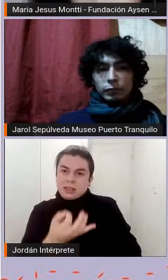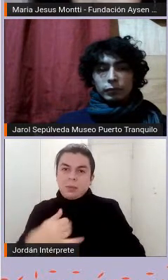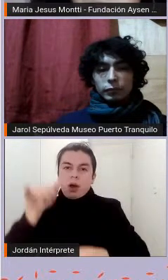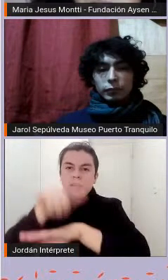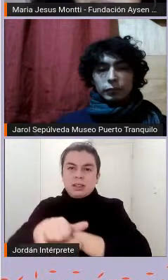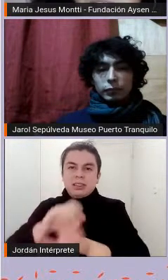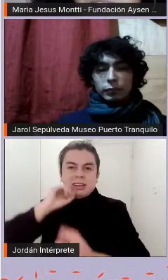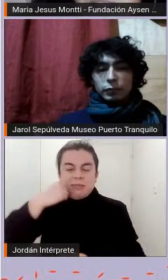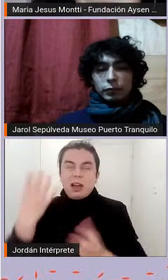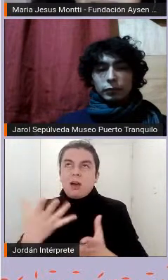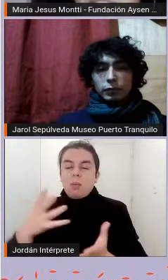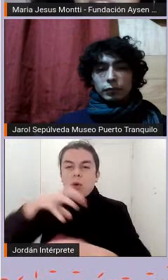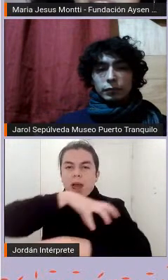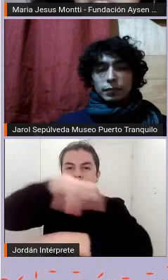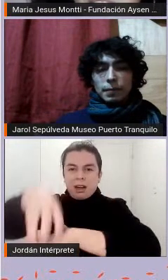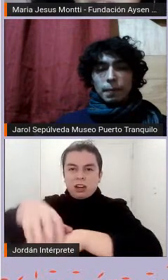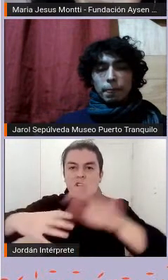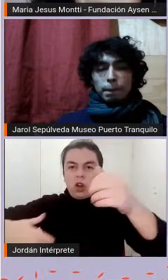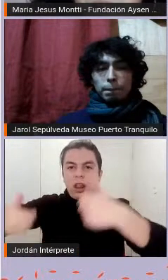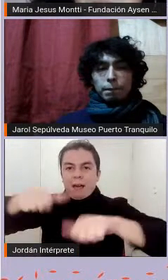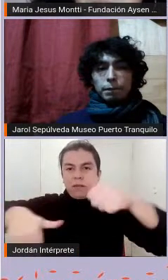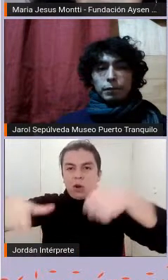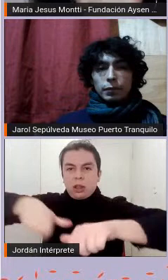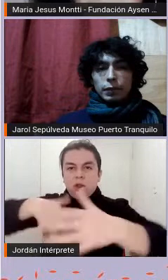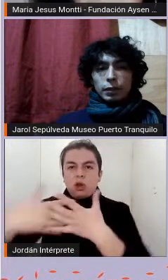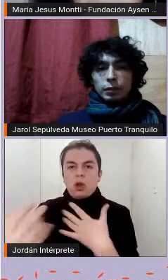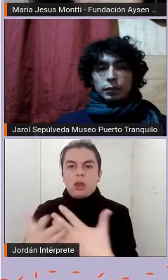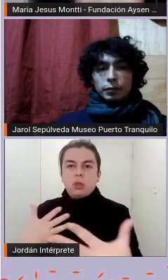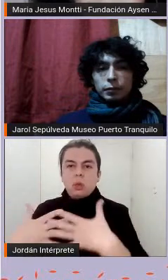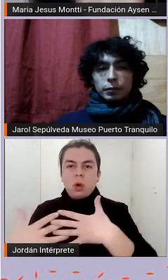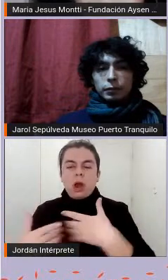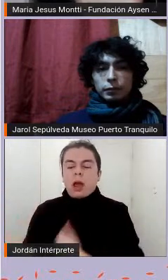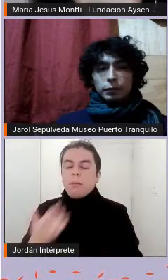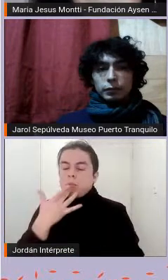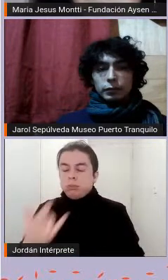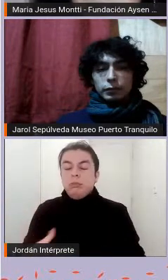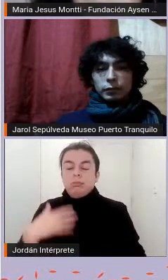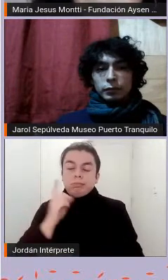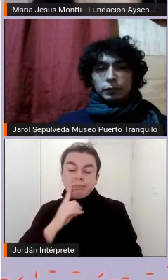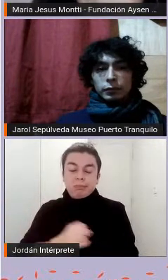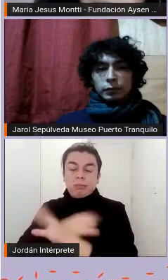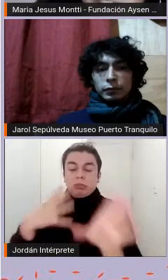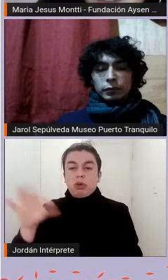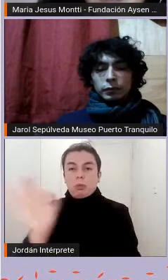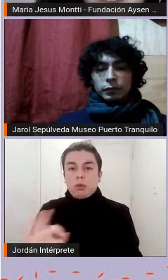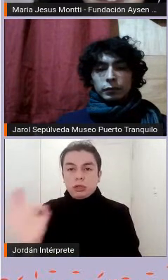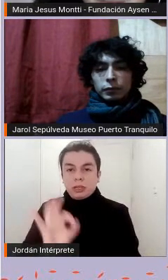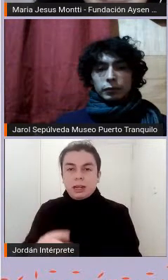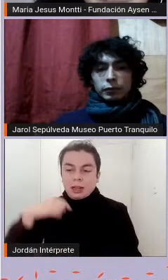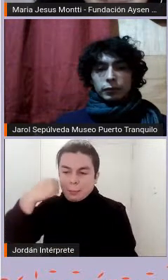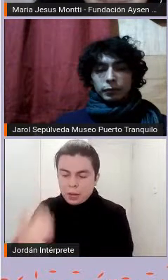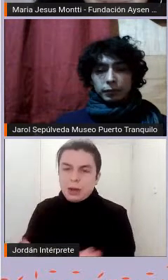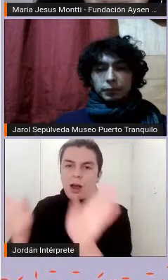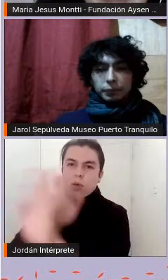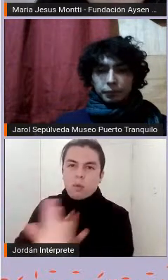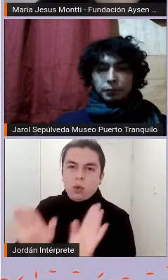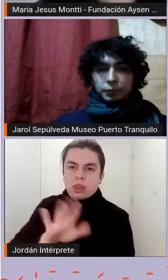natural, ya que hay un porcentaje muy grande de la región que está destinado a la conservación.